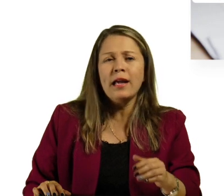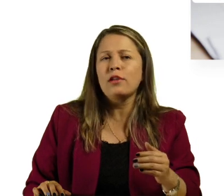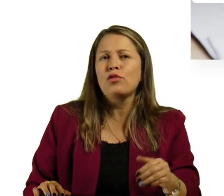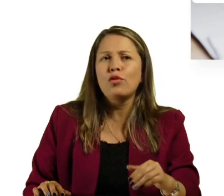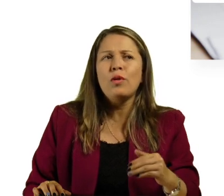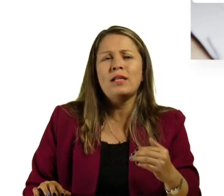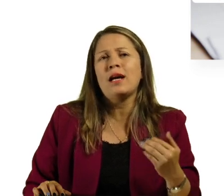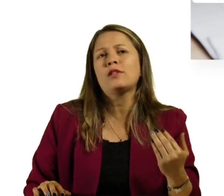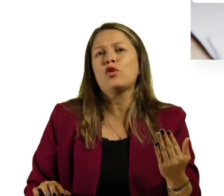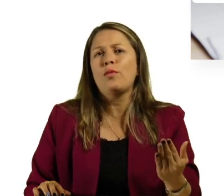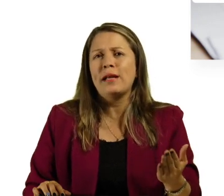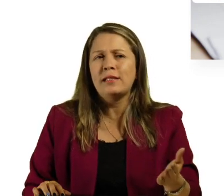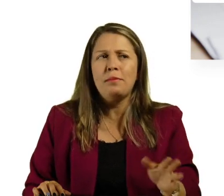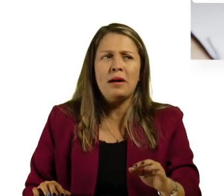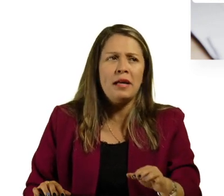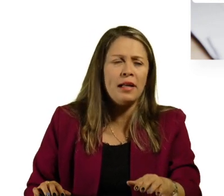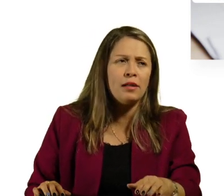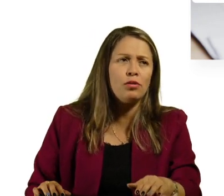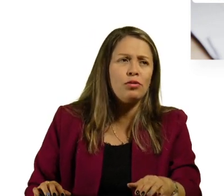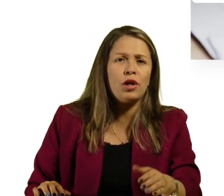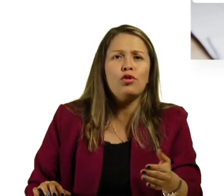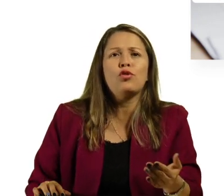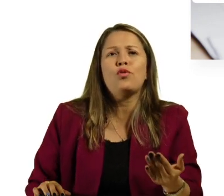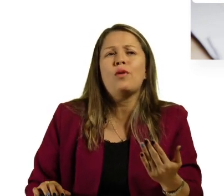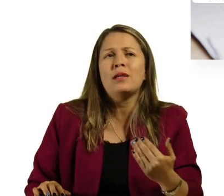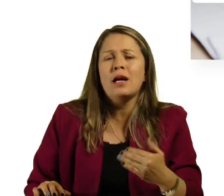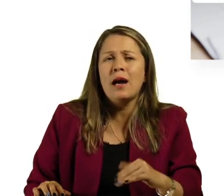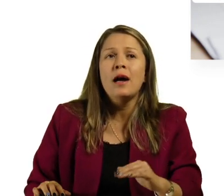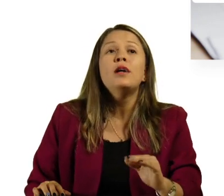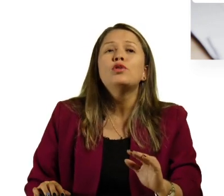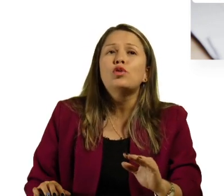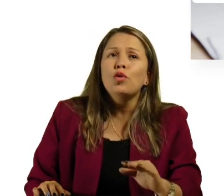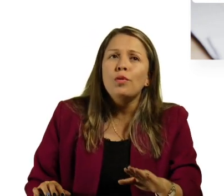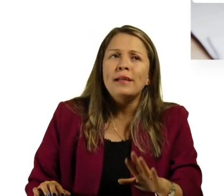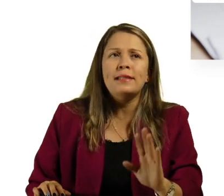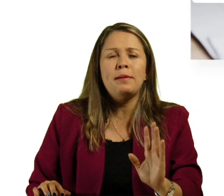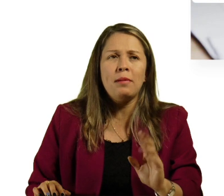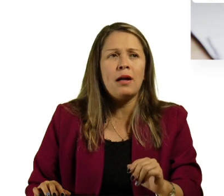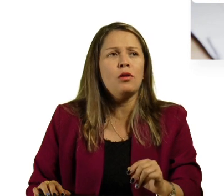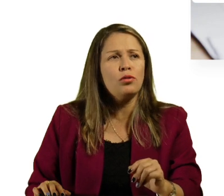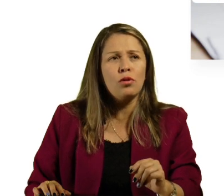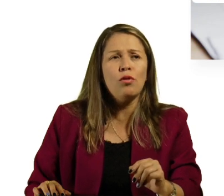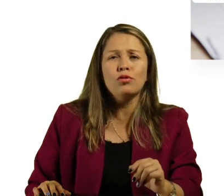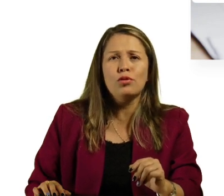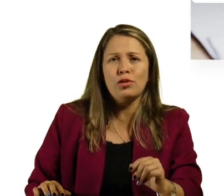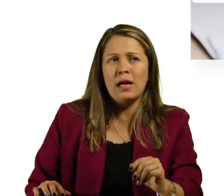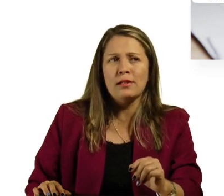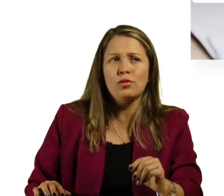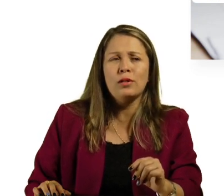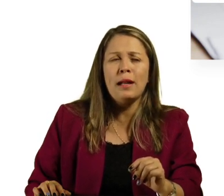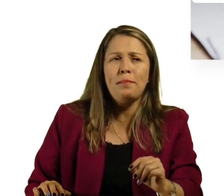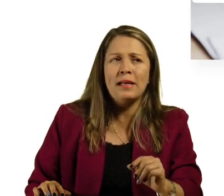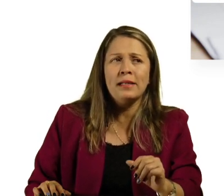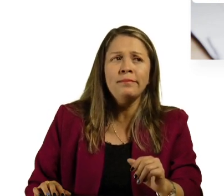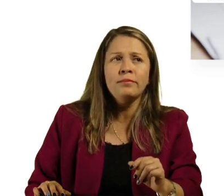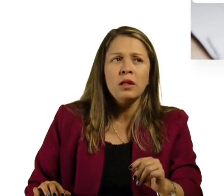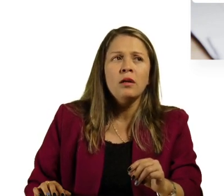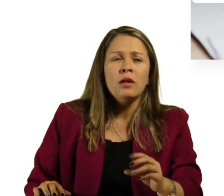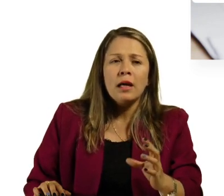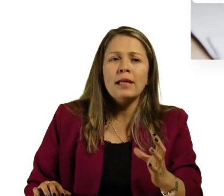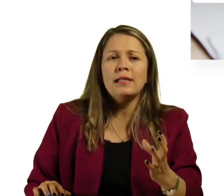mesurada, que yo no vaya a sobreestimar ingresos, que yo no vaya a subestimar los costos y gastos de la